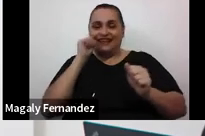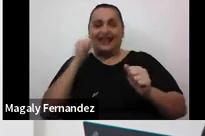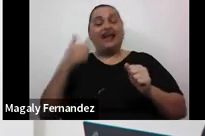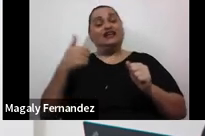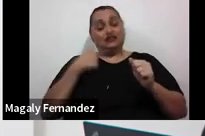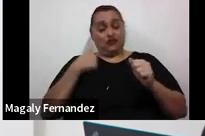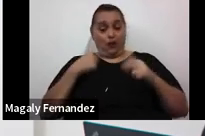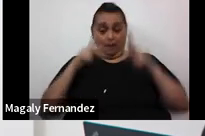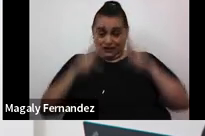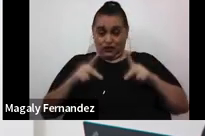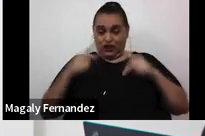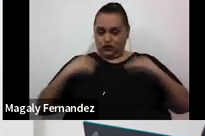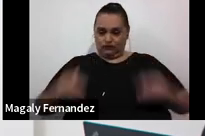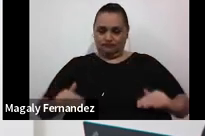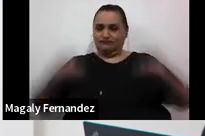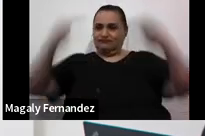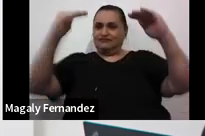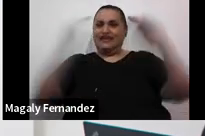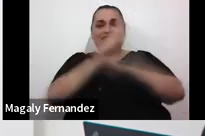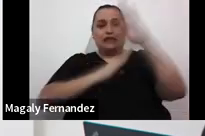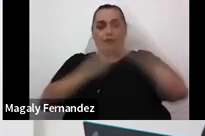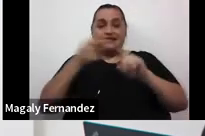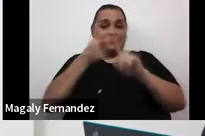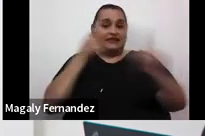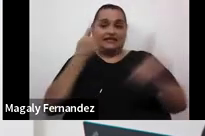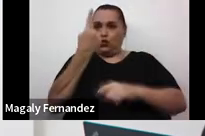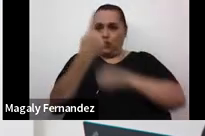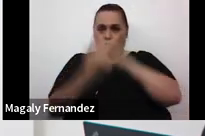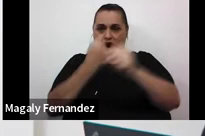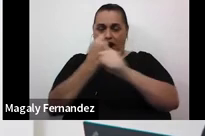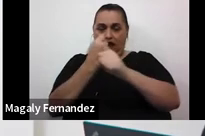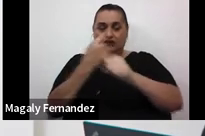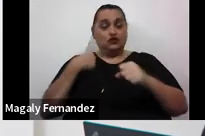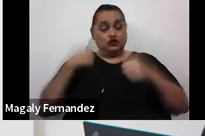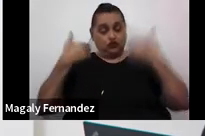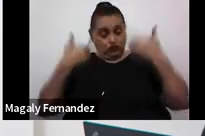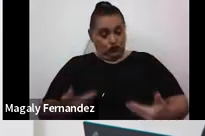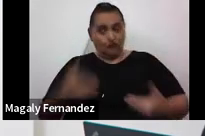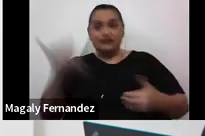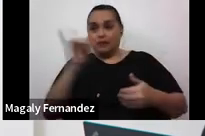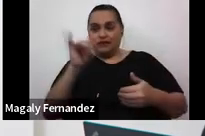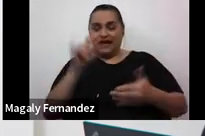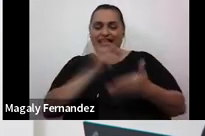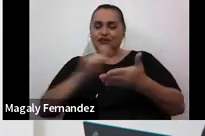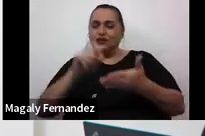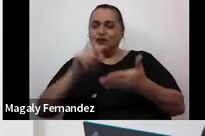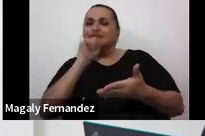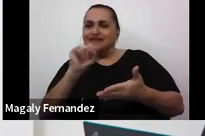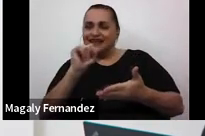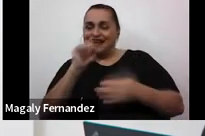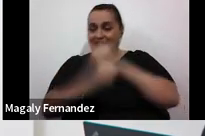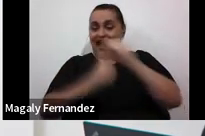que crecí con discapacidades de la edad de un año pero yo soy también escuelita vieja de los años